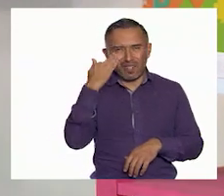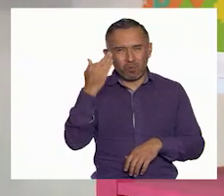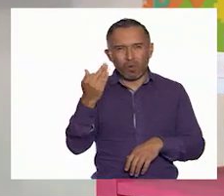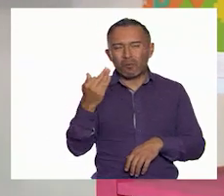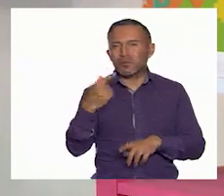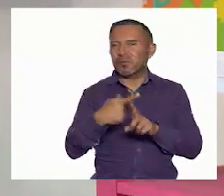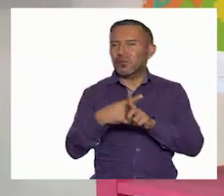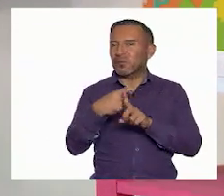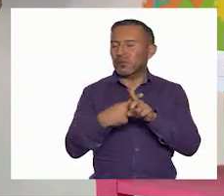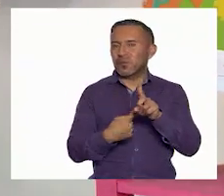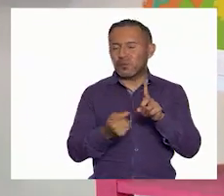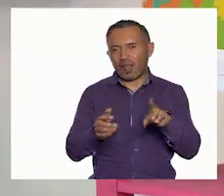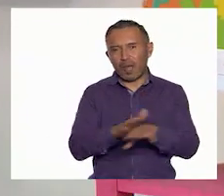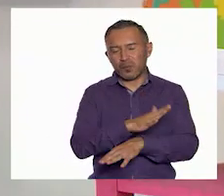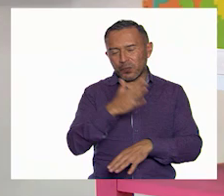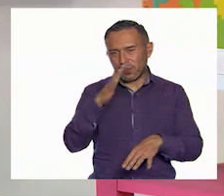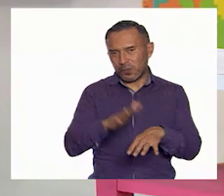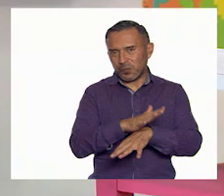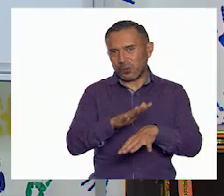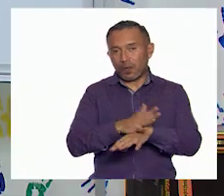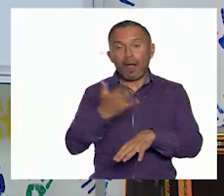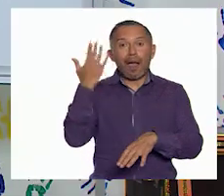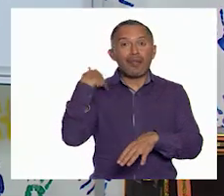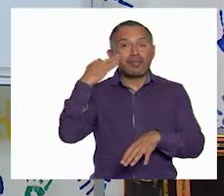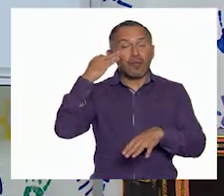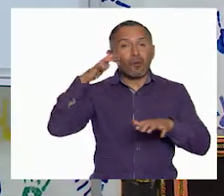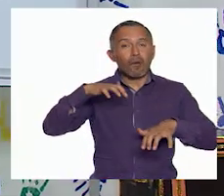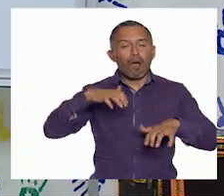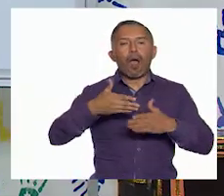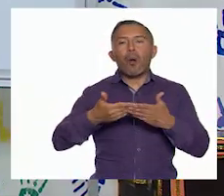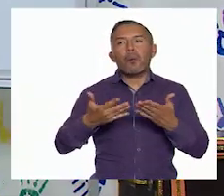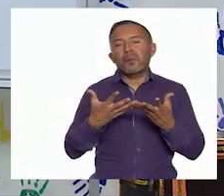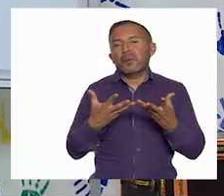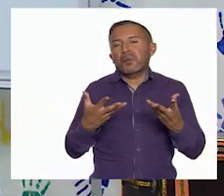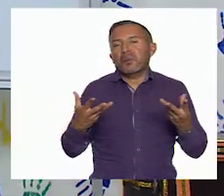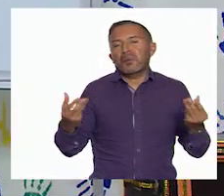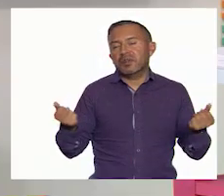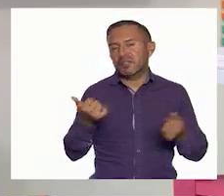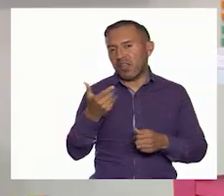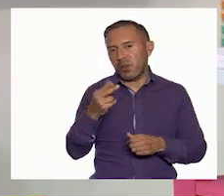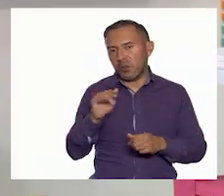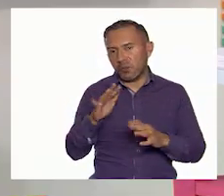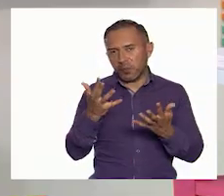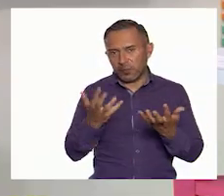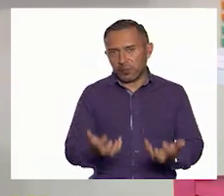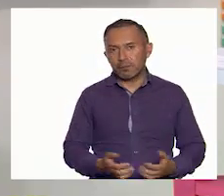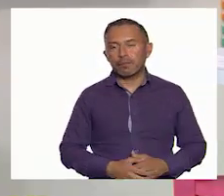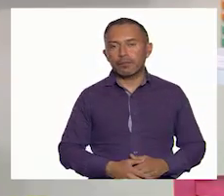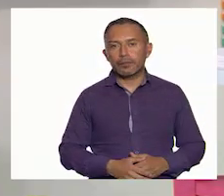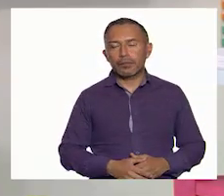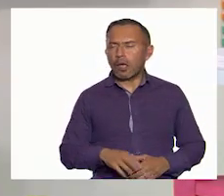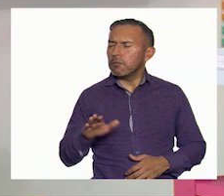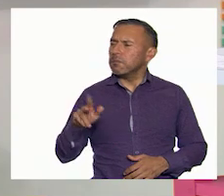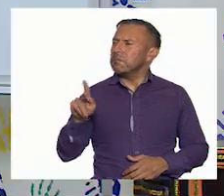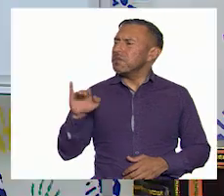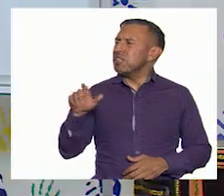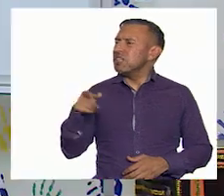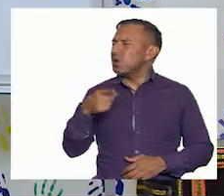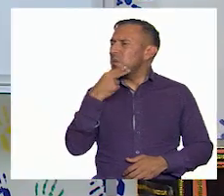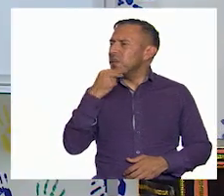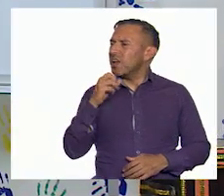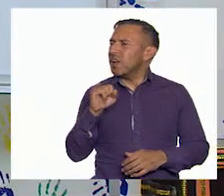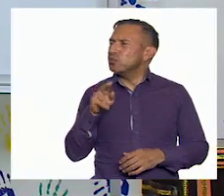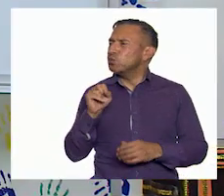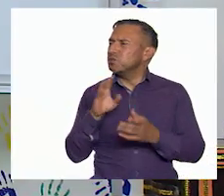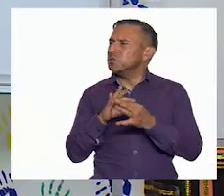ya no llueve como llovía en otros tiempos. Pili, ¿tú te acuerdas qué actividad recreativa nos contó el Señor Jesús? Claro que sí, ya lo